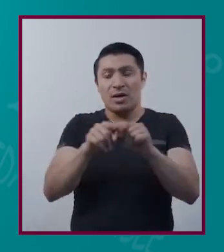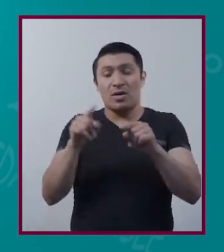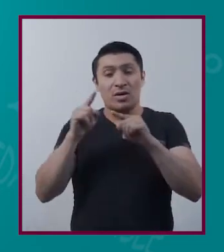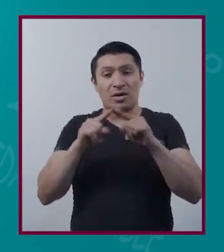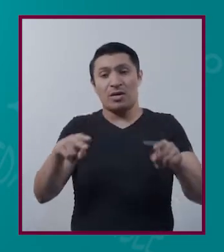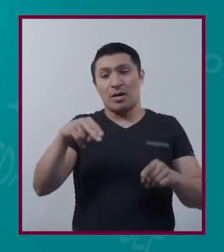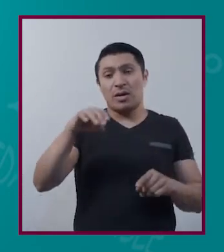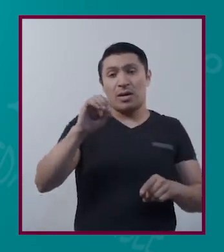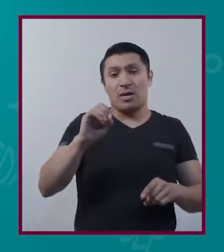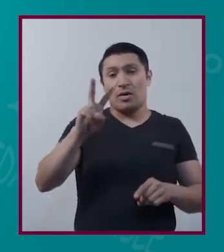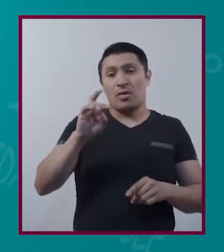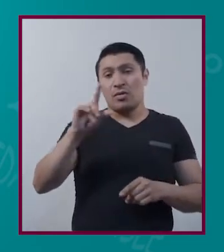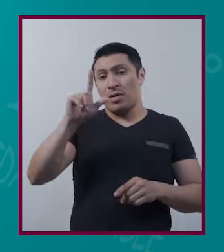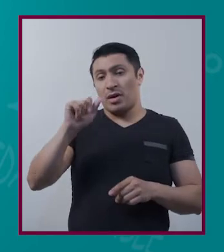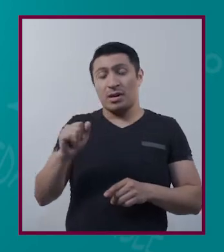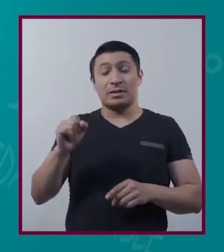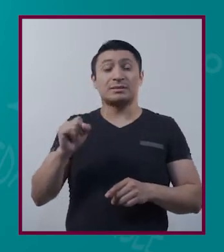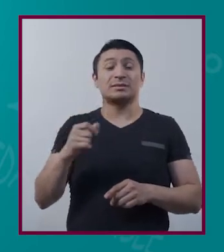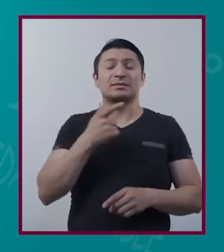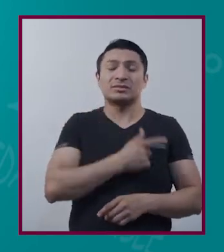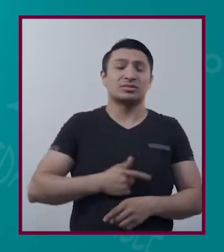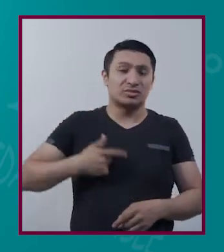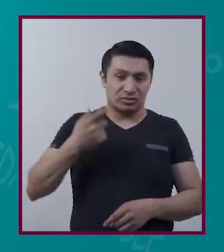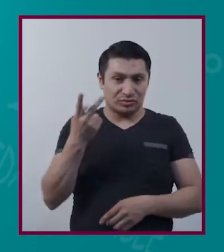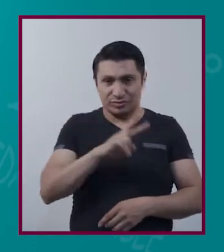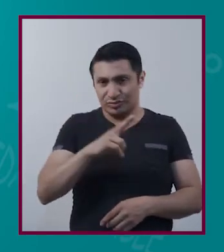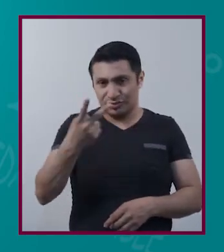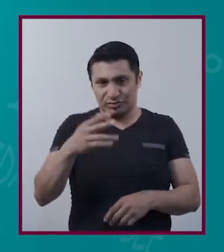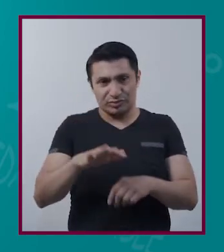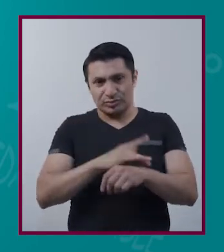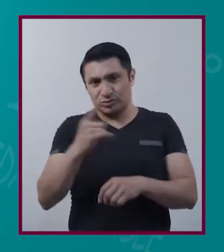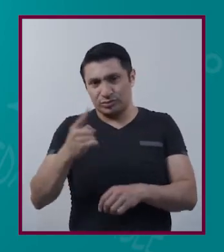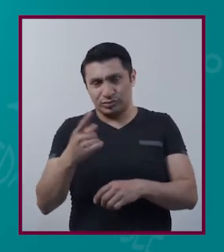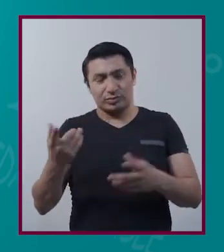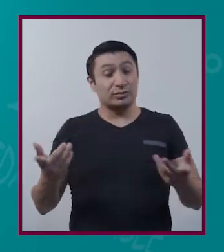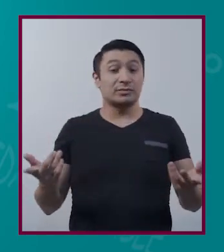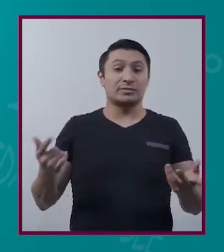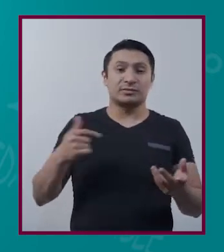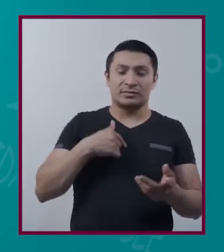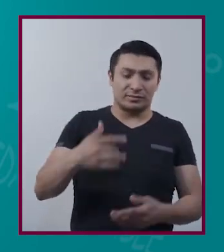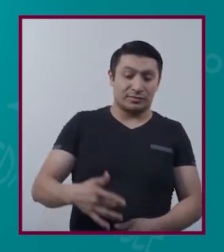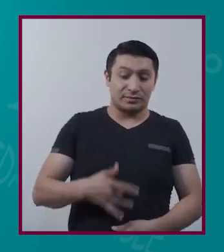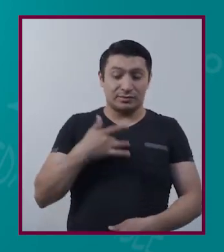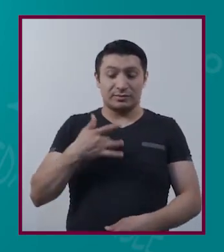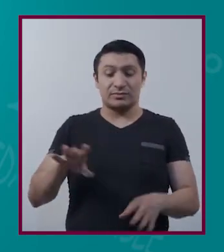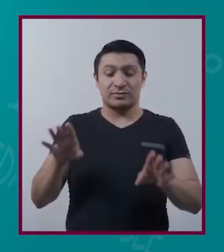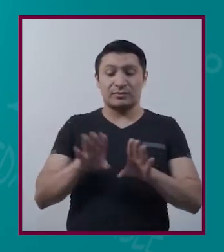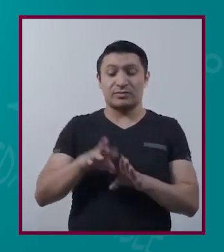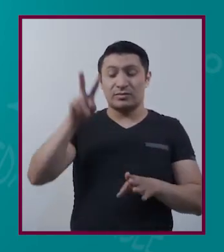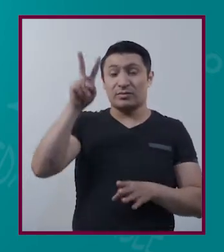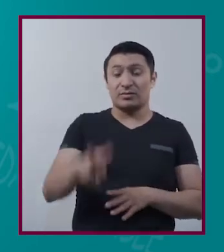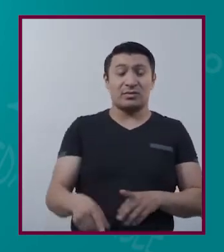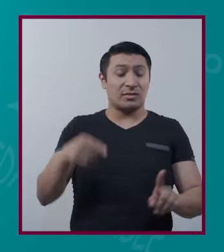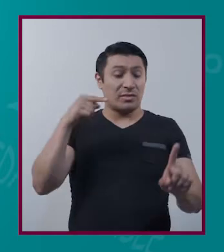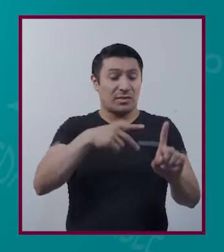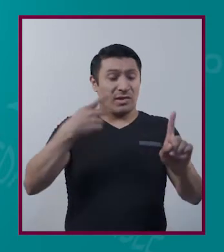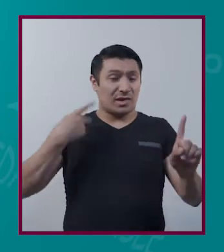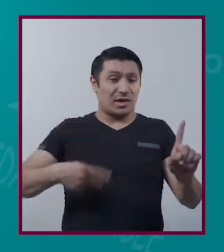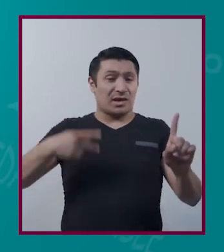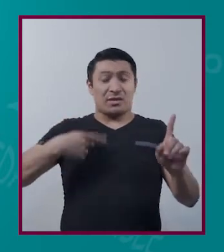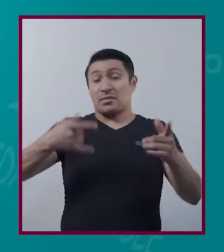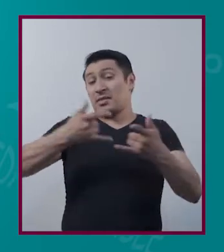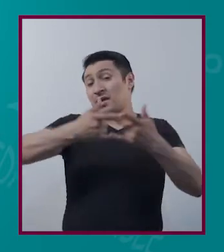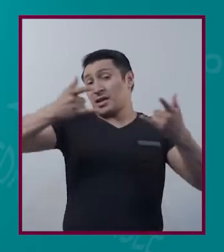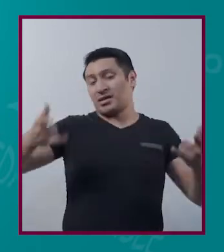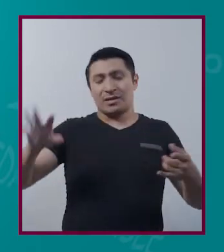resúmenes de diferentes novelas y me gustan ambas porque hacen que sienta más real a